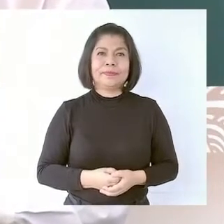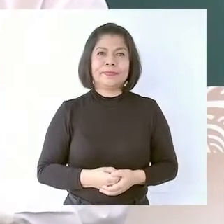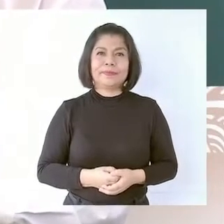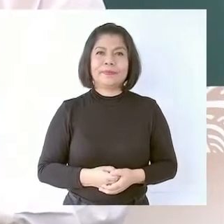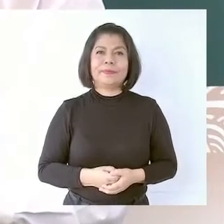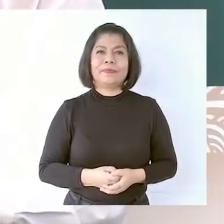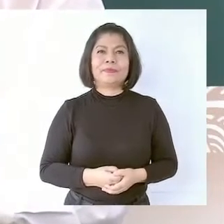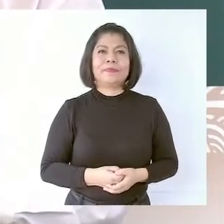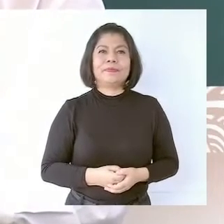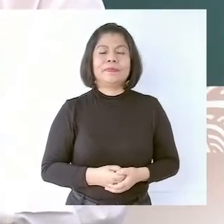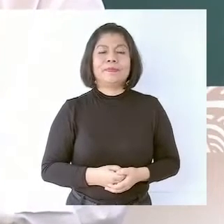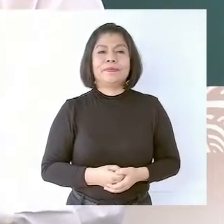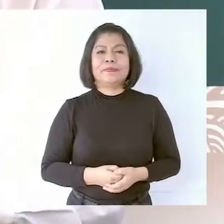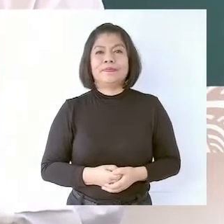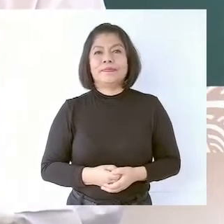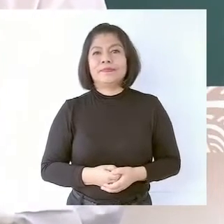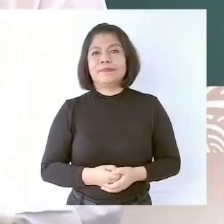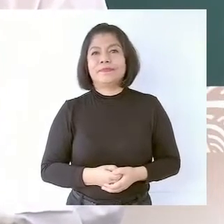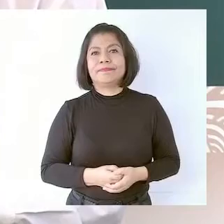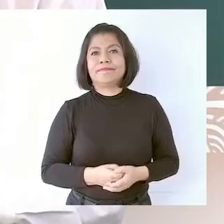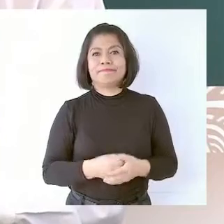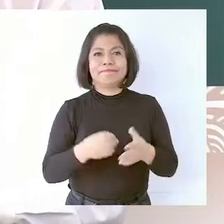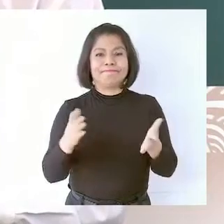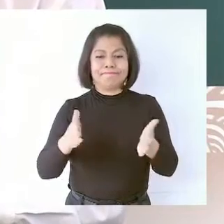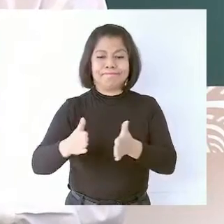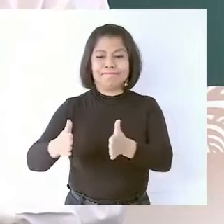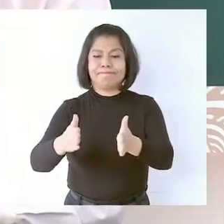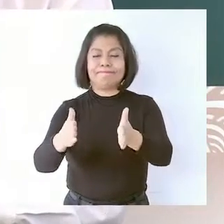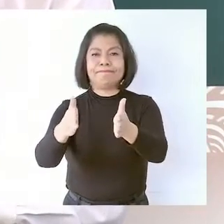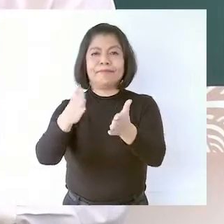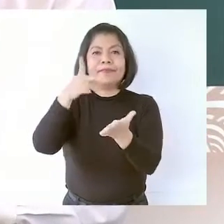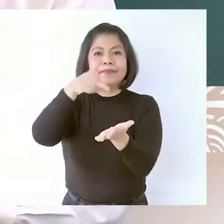tramo de playa a Cancún,